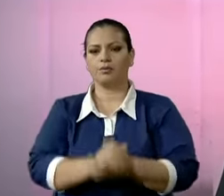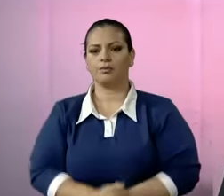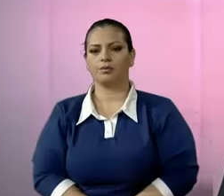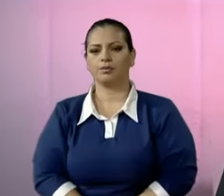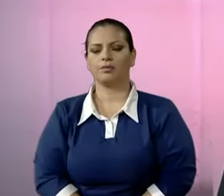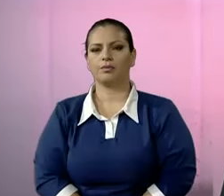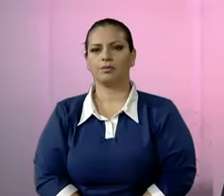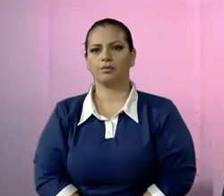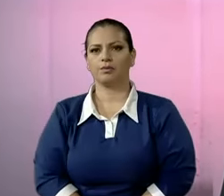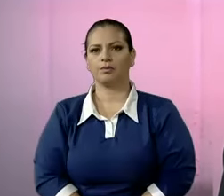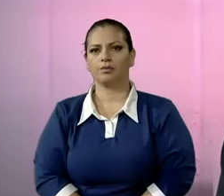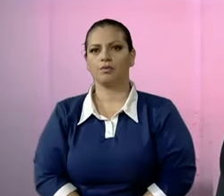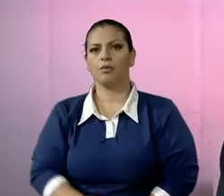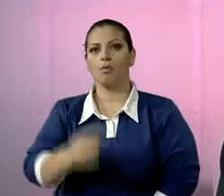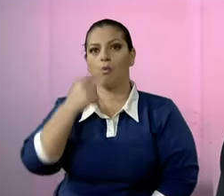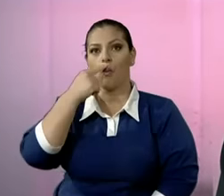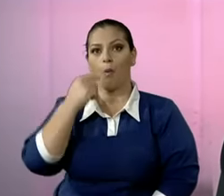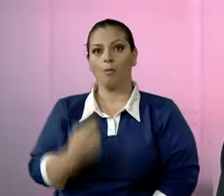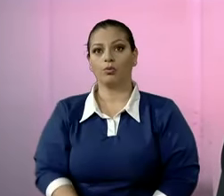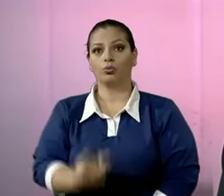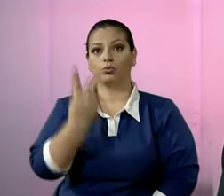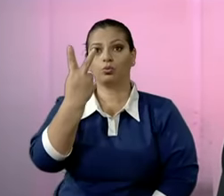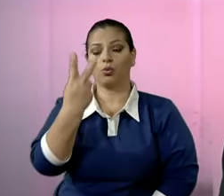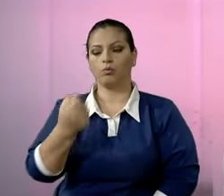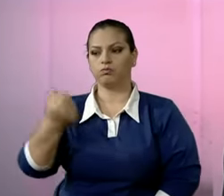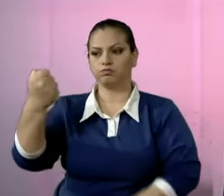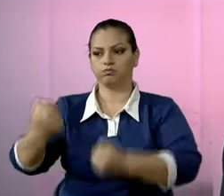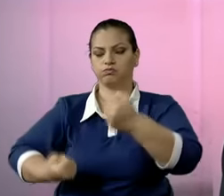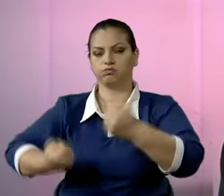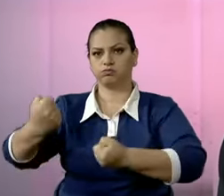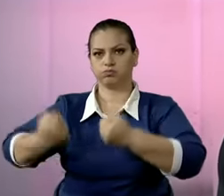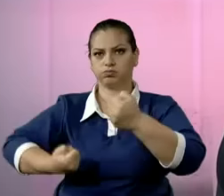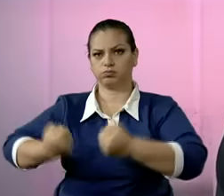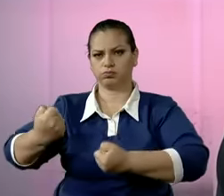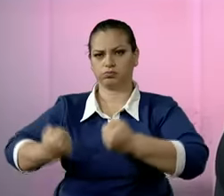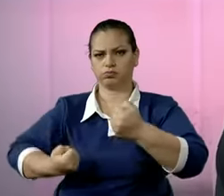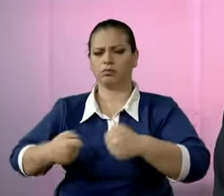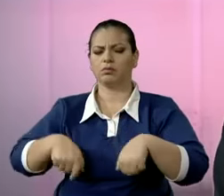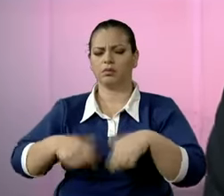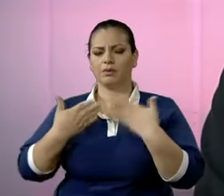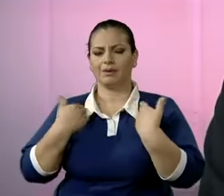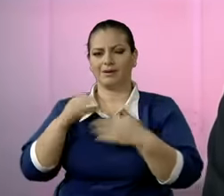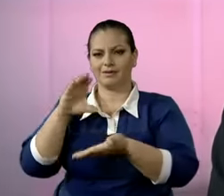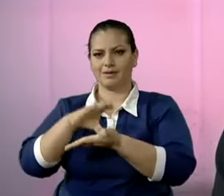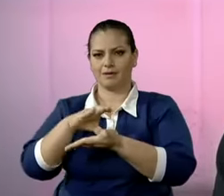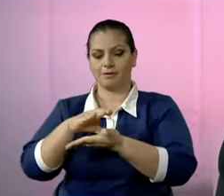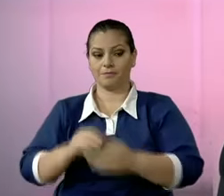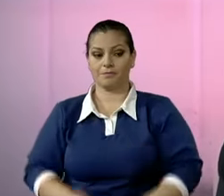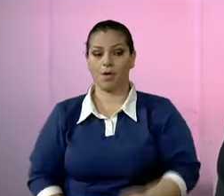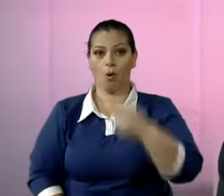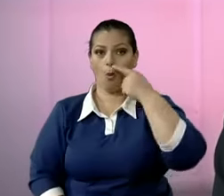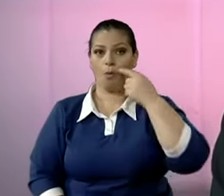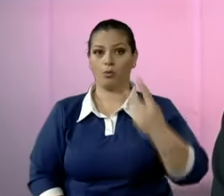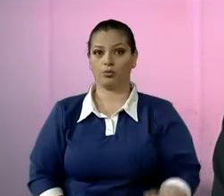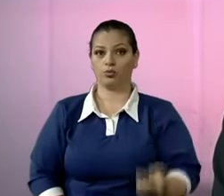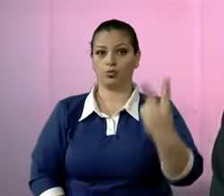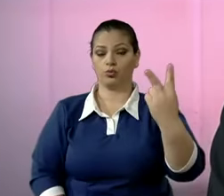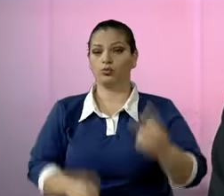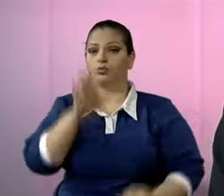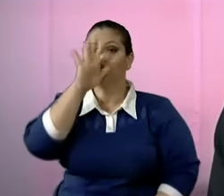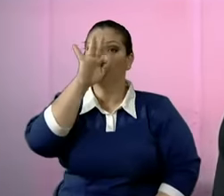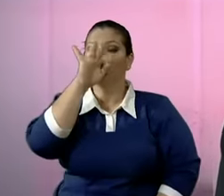están acusados de agredir a dos agentes de tránsito municipales, esto en el centro de Guayaquil. Los detenidos, amigos televidentes, aseguran